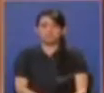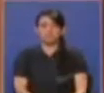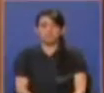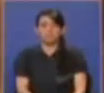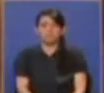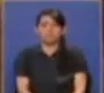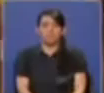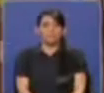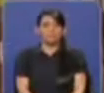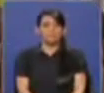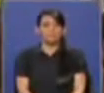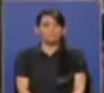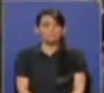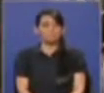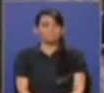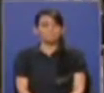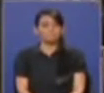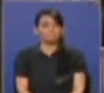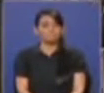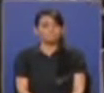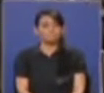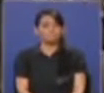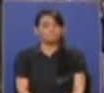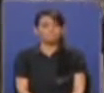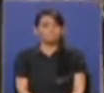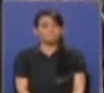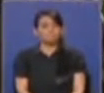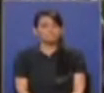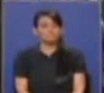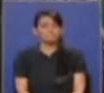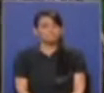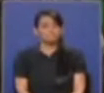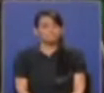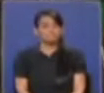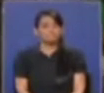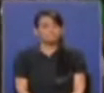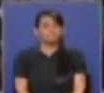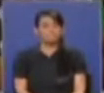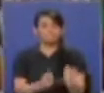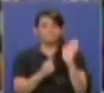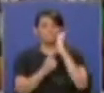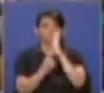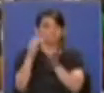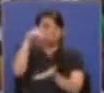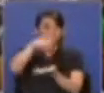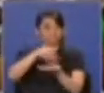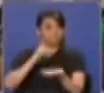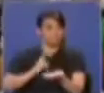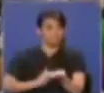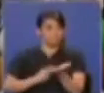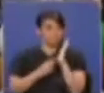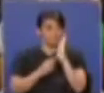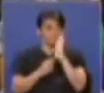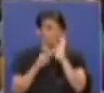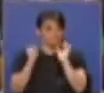Lo que es el pueblo. Tenemos imágenes del centro de salud